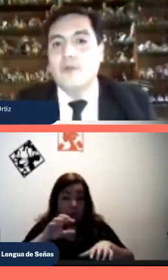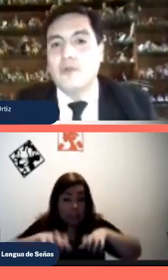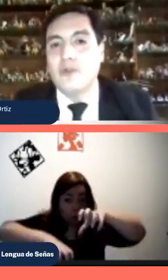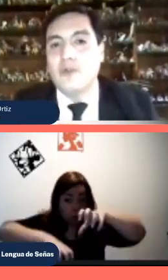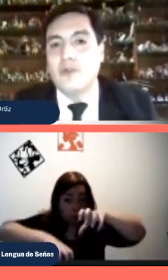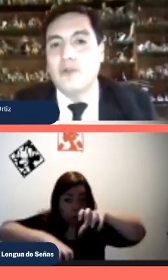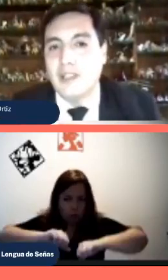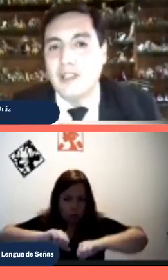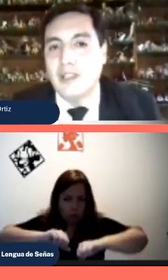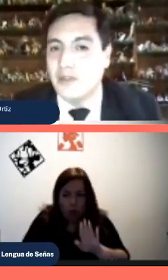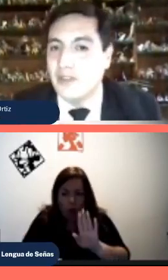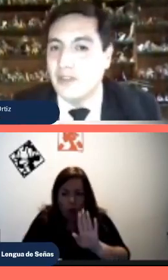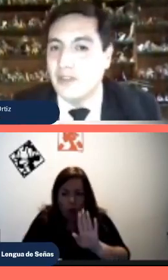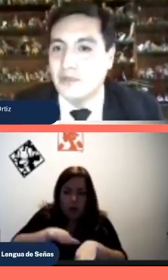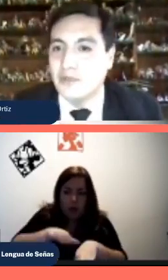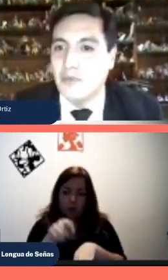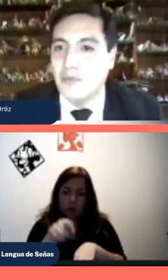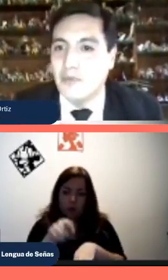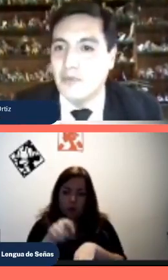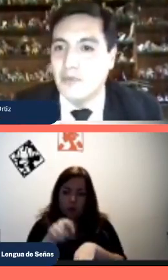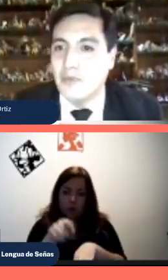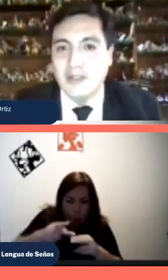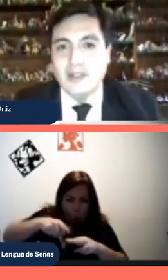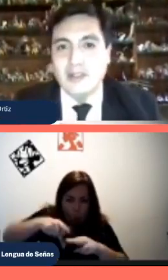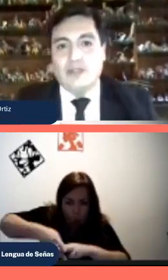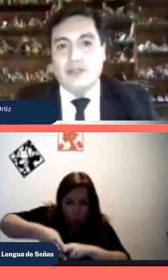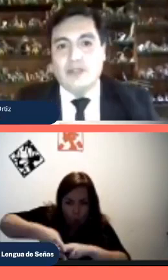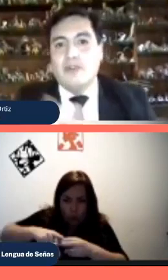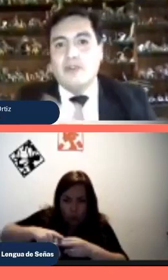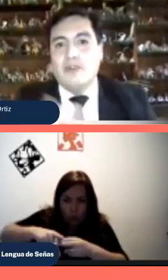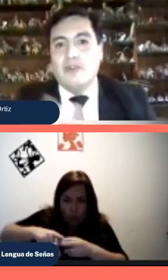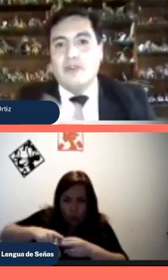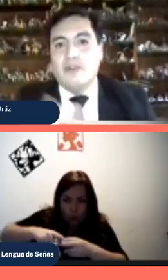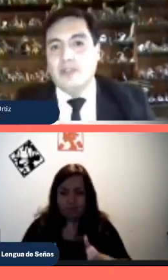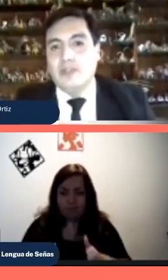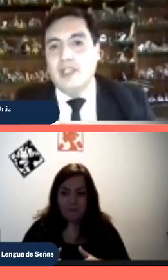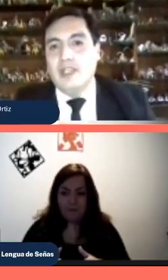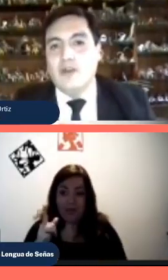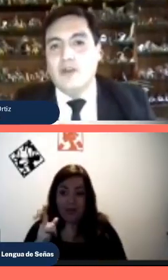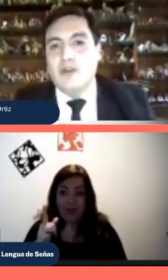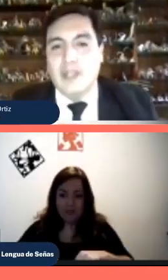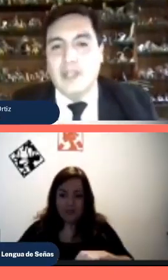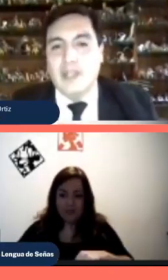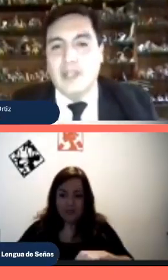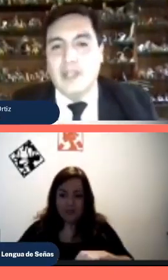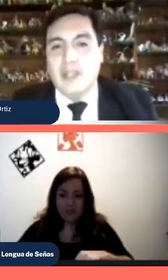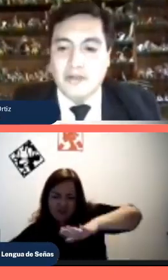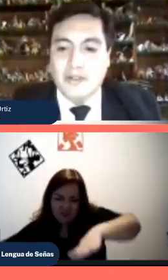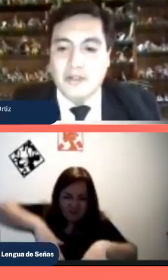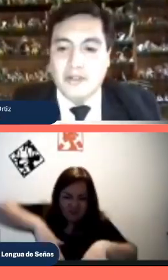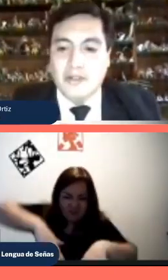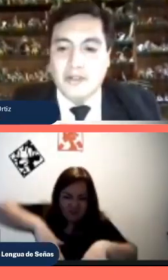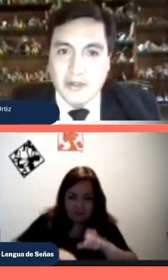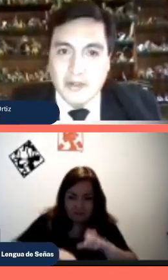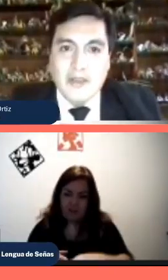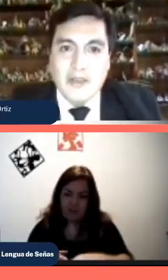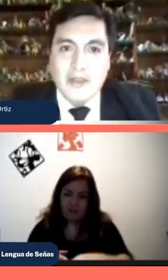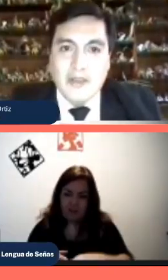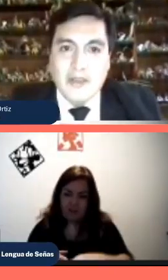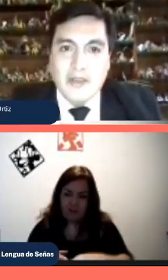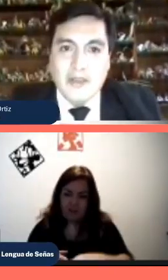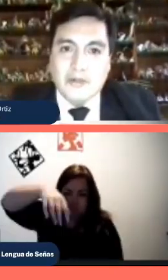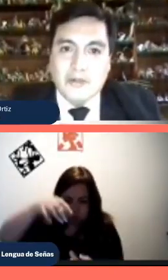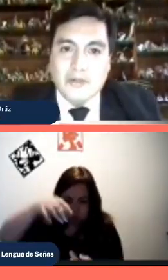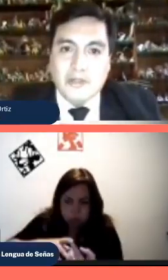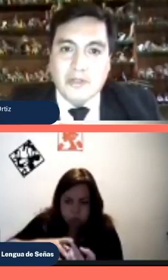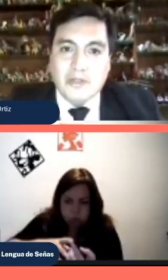con un robot de dinosaurio que se llama Suterobobot. Es un robot que nos indica cómo podrían caminar los dinosaurios. Pero se